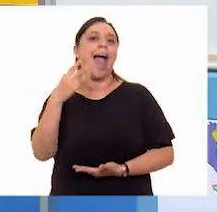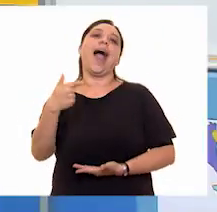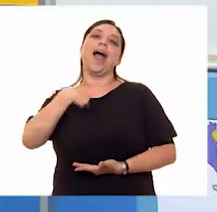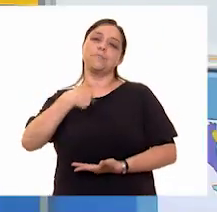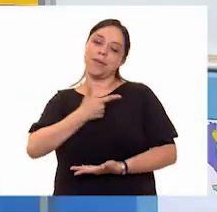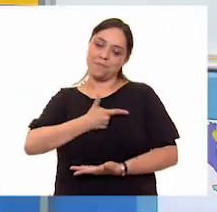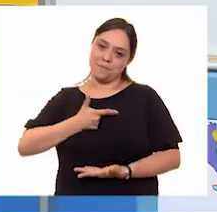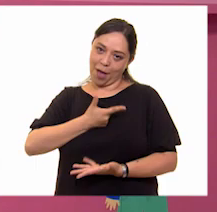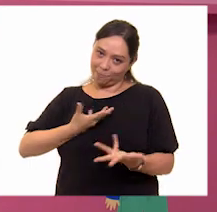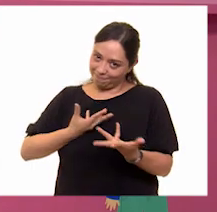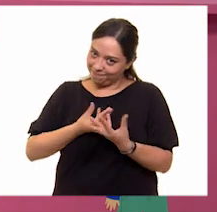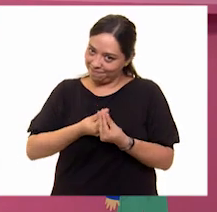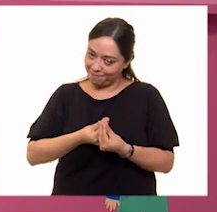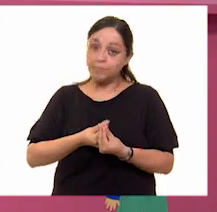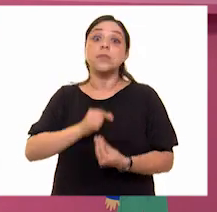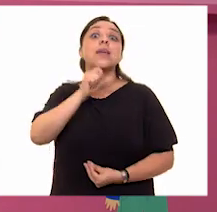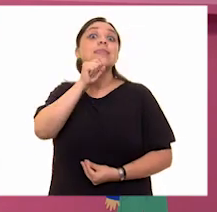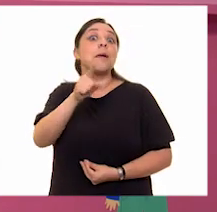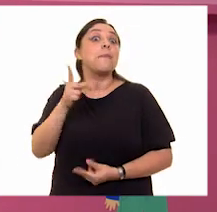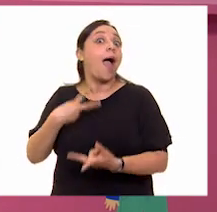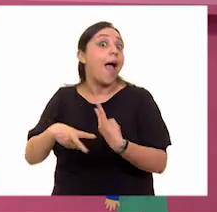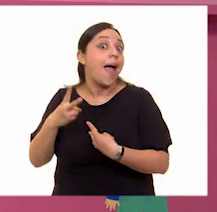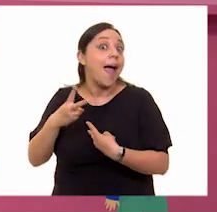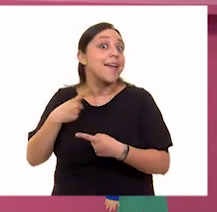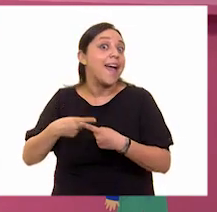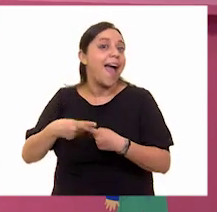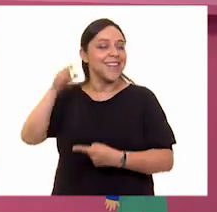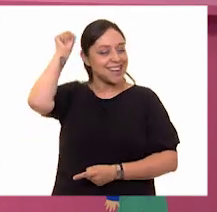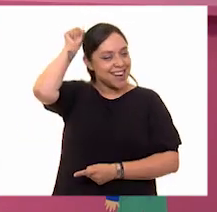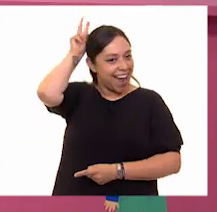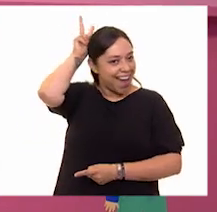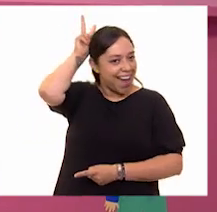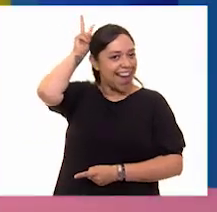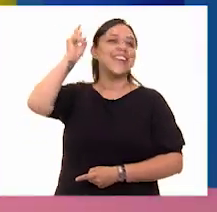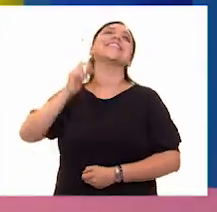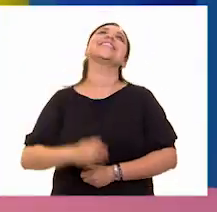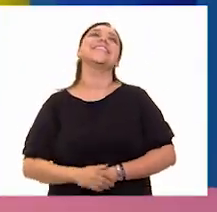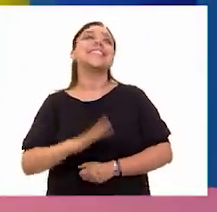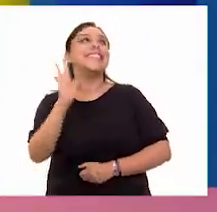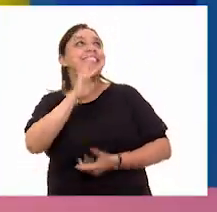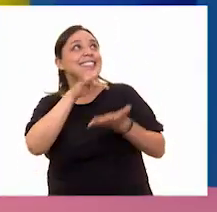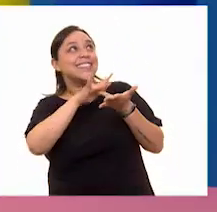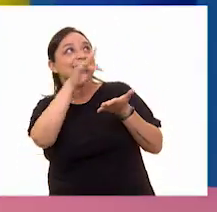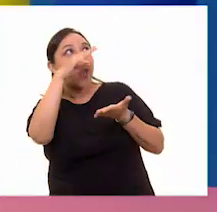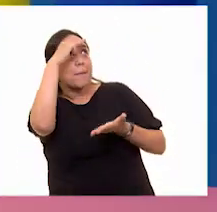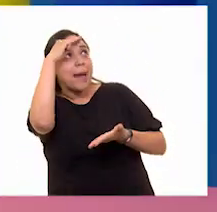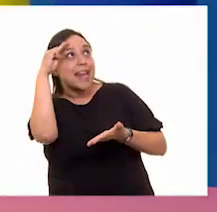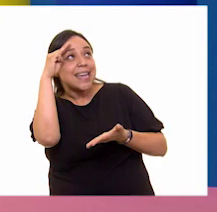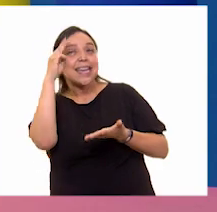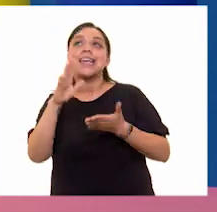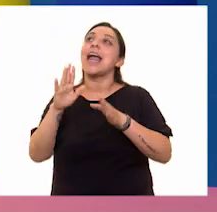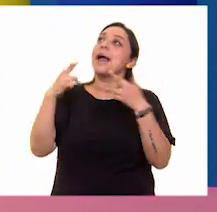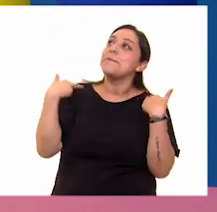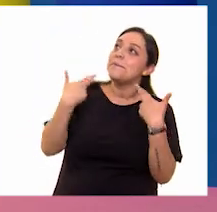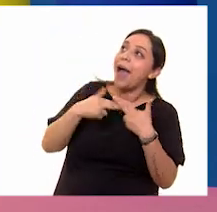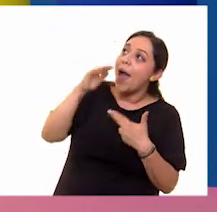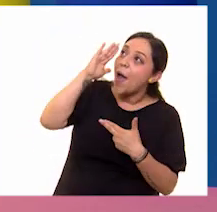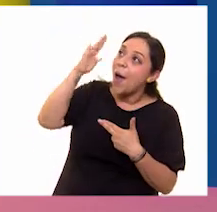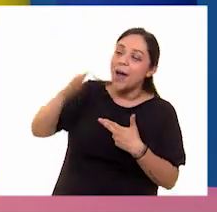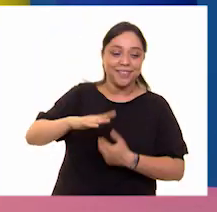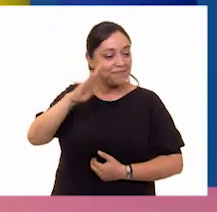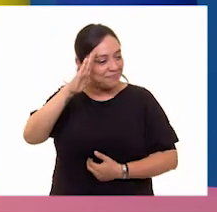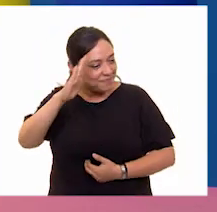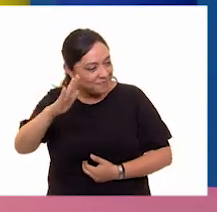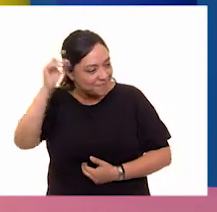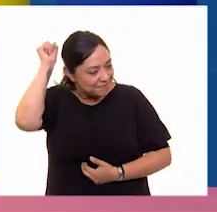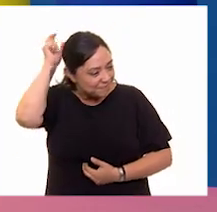ustedes. Y también en compañía de Raulito. Gracias, María. Hola, maestra. Hola, Raulito.